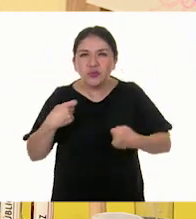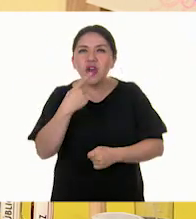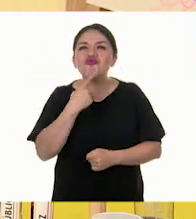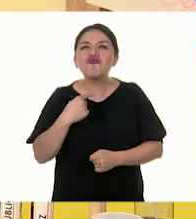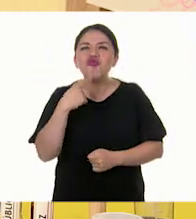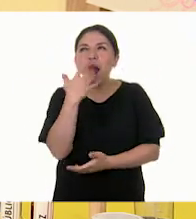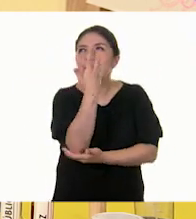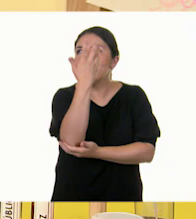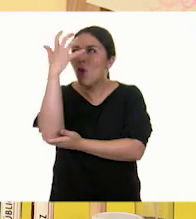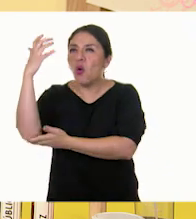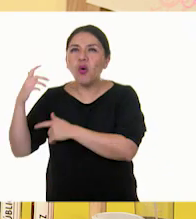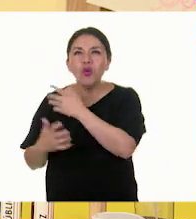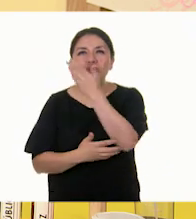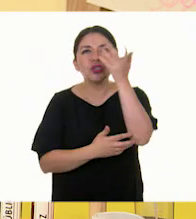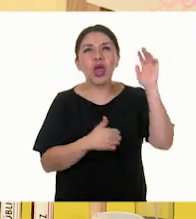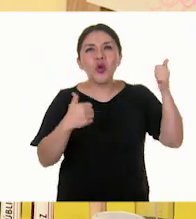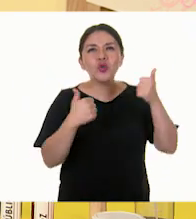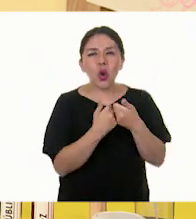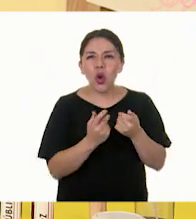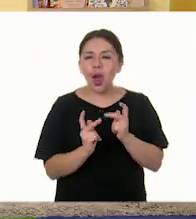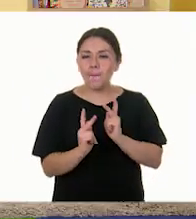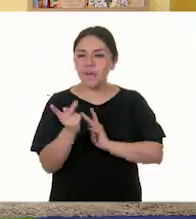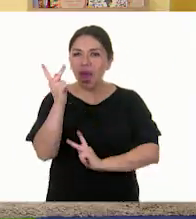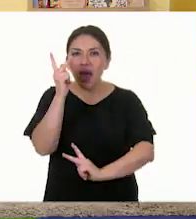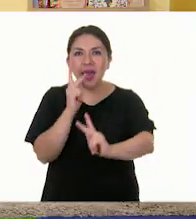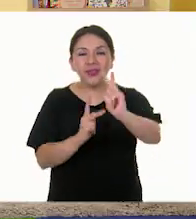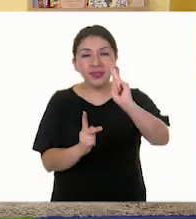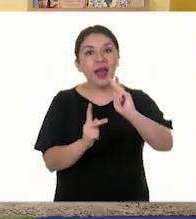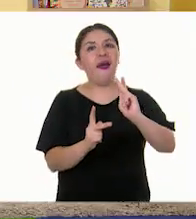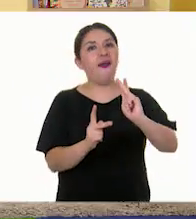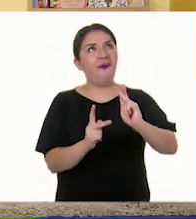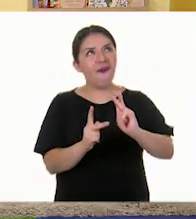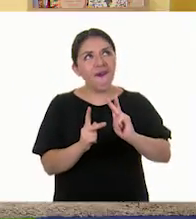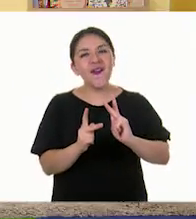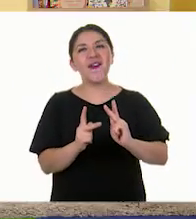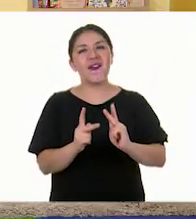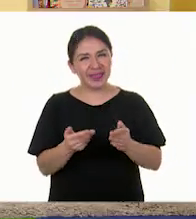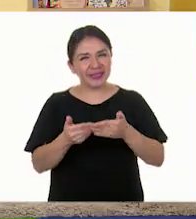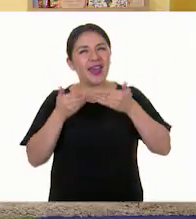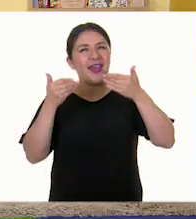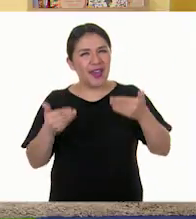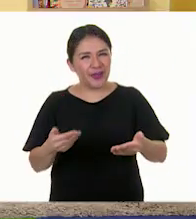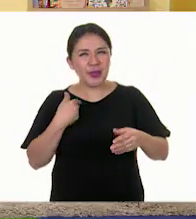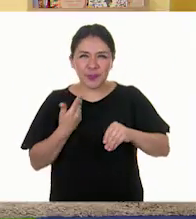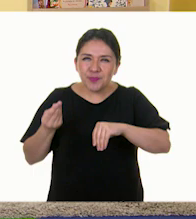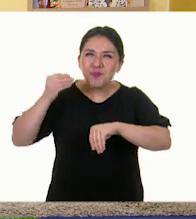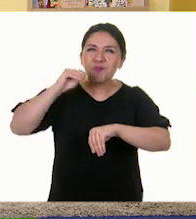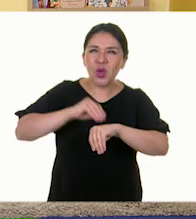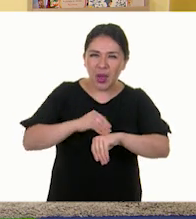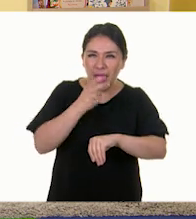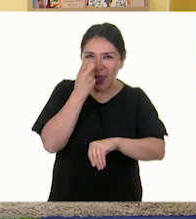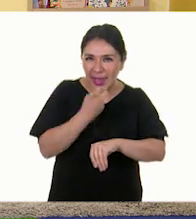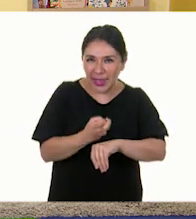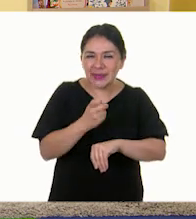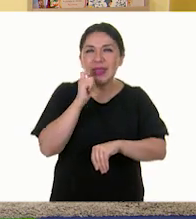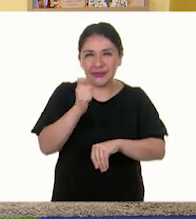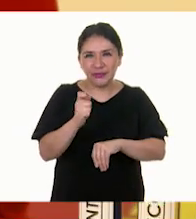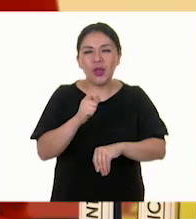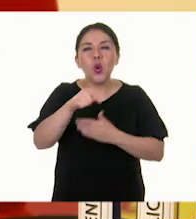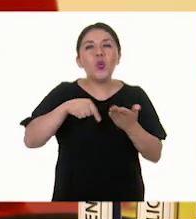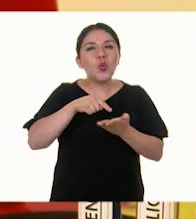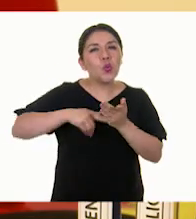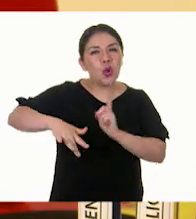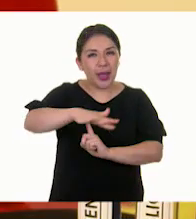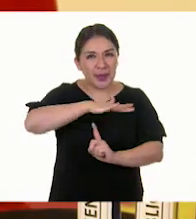mientras camino entre árboles y plantas. Ahora vamos a poner entonces